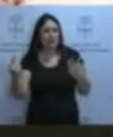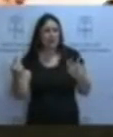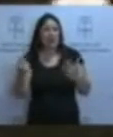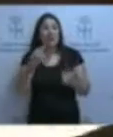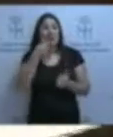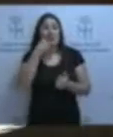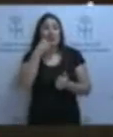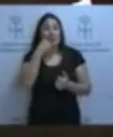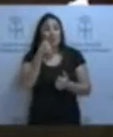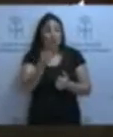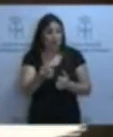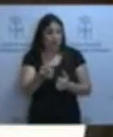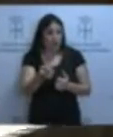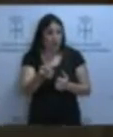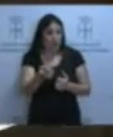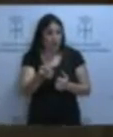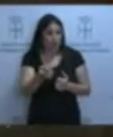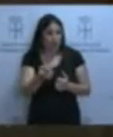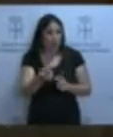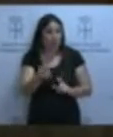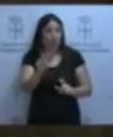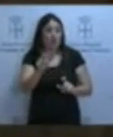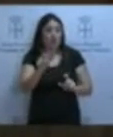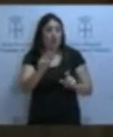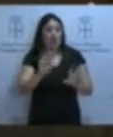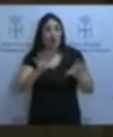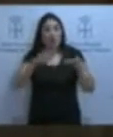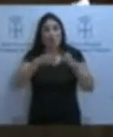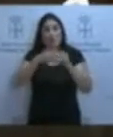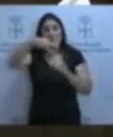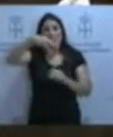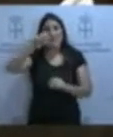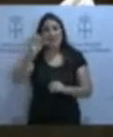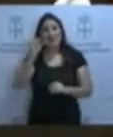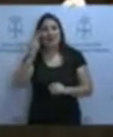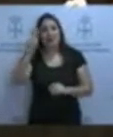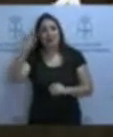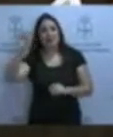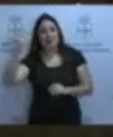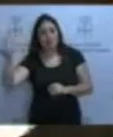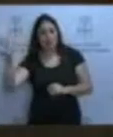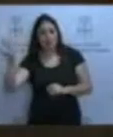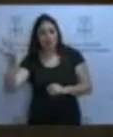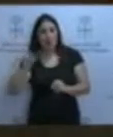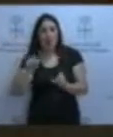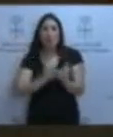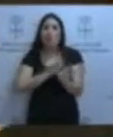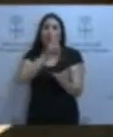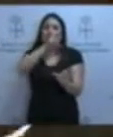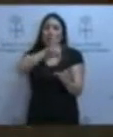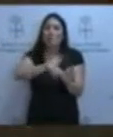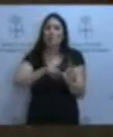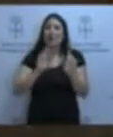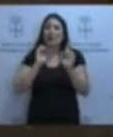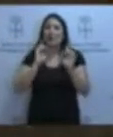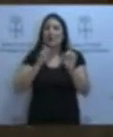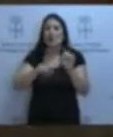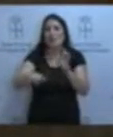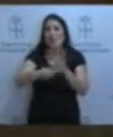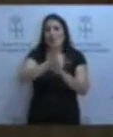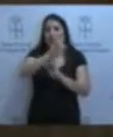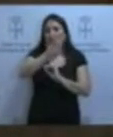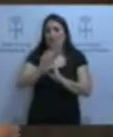afirmaba que la corporación Masaveu, según ellos, estaba involucrada en un caso de evasión de fraude del IVA de